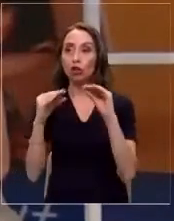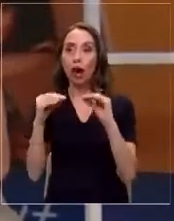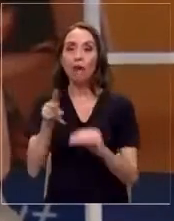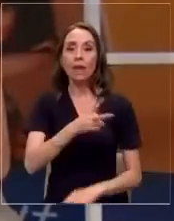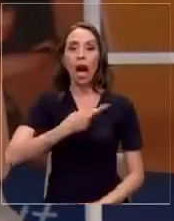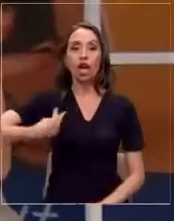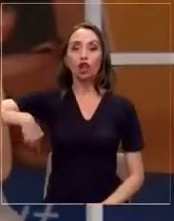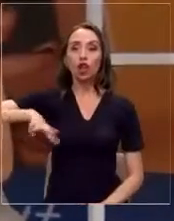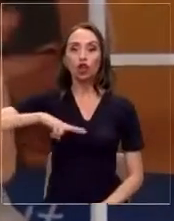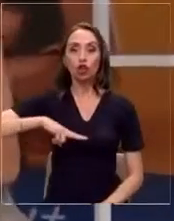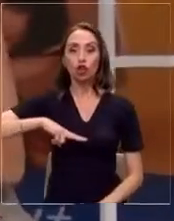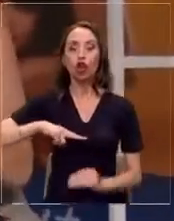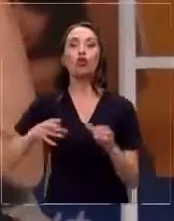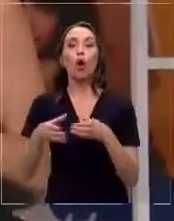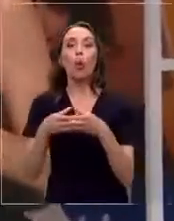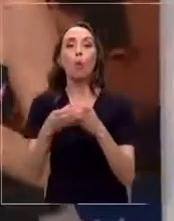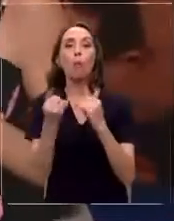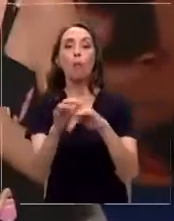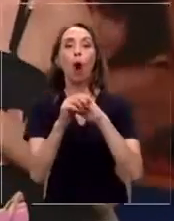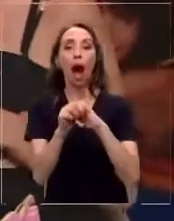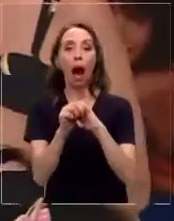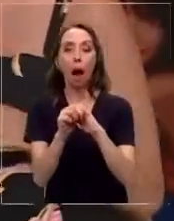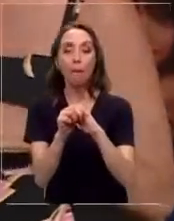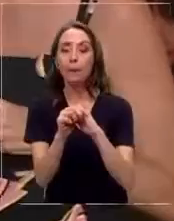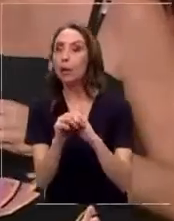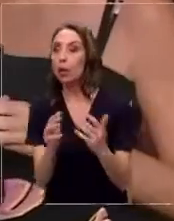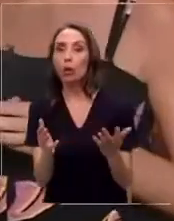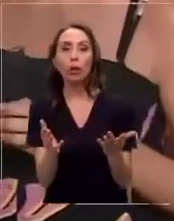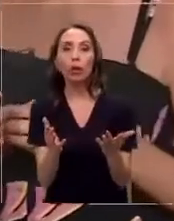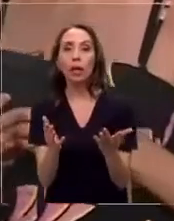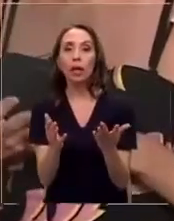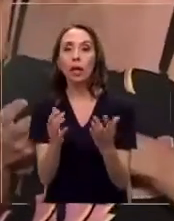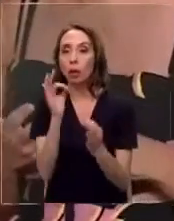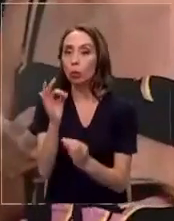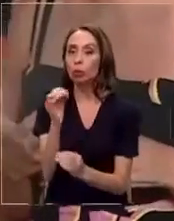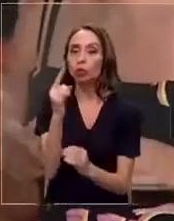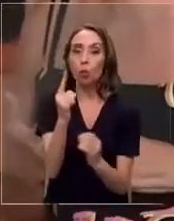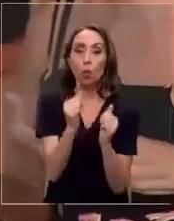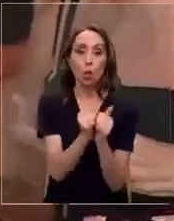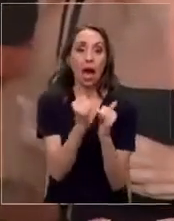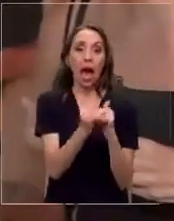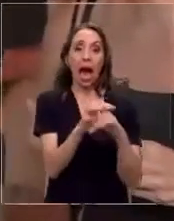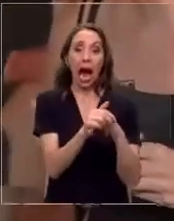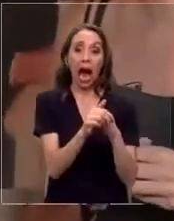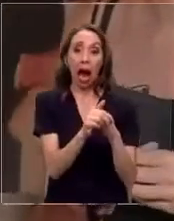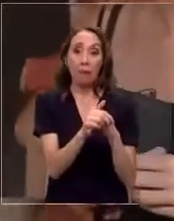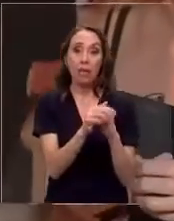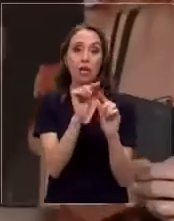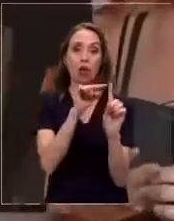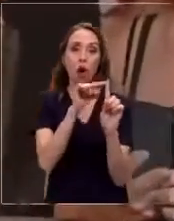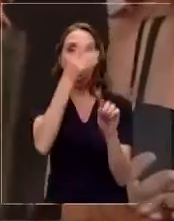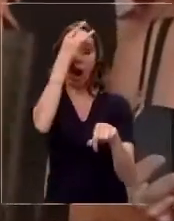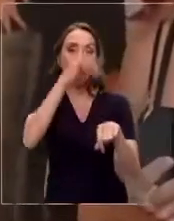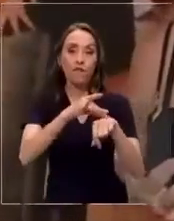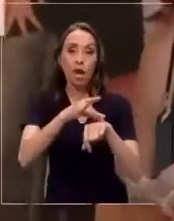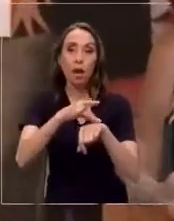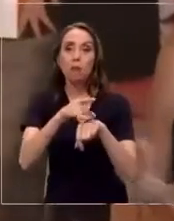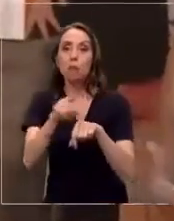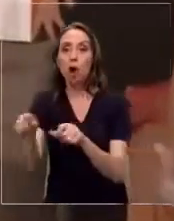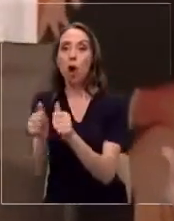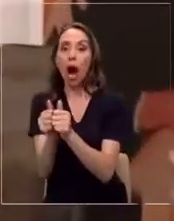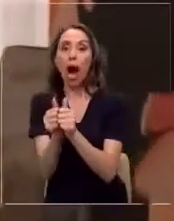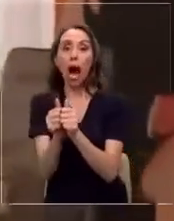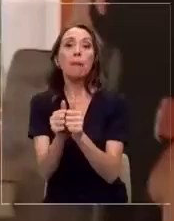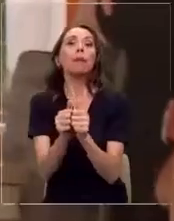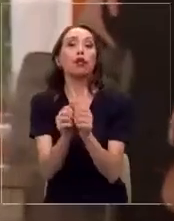nosotros justamente es un grupo de amigos que se ven enfrentados a la enfermedad de uno de ellos y como este grupo de amigos ya